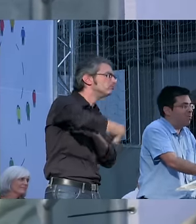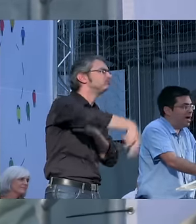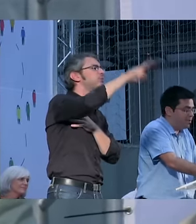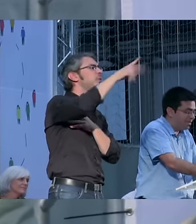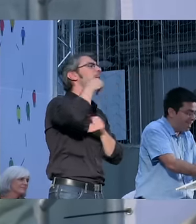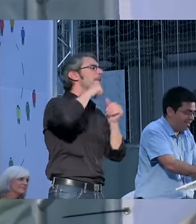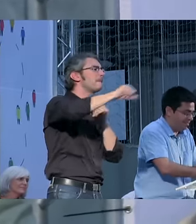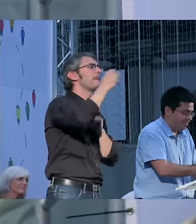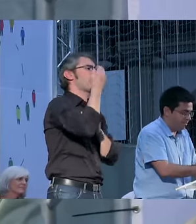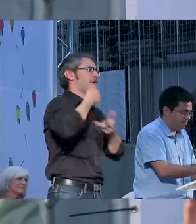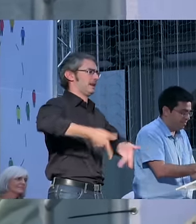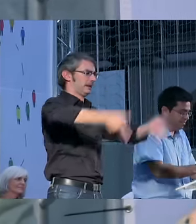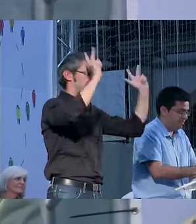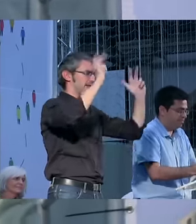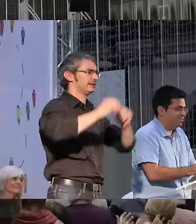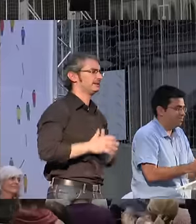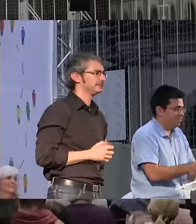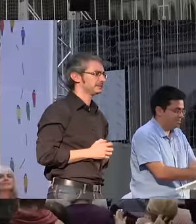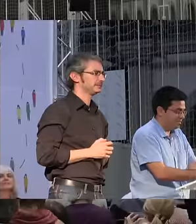tierra que ponga libertad.